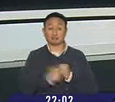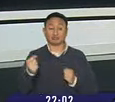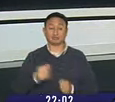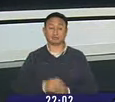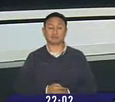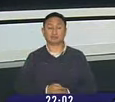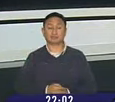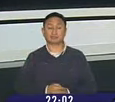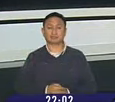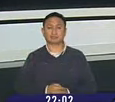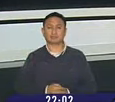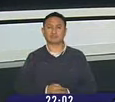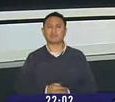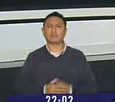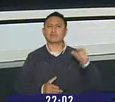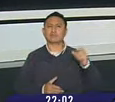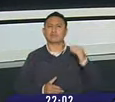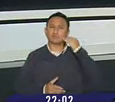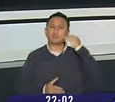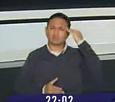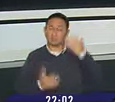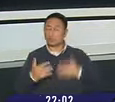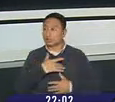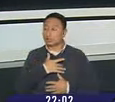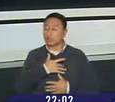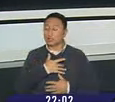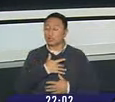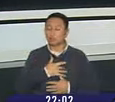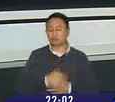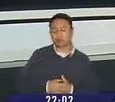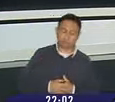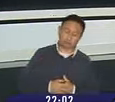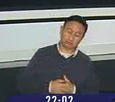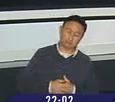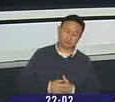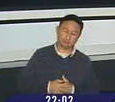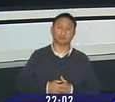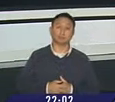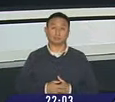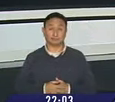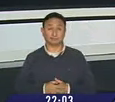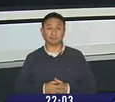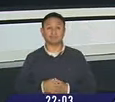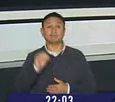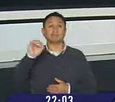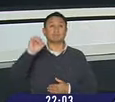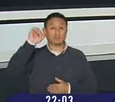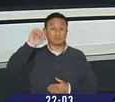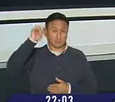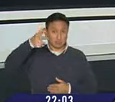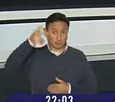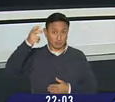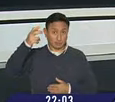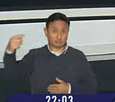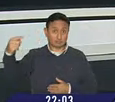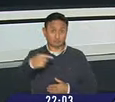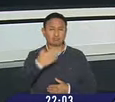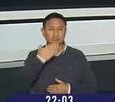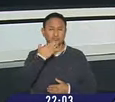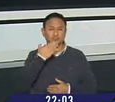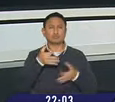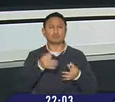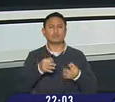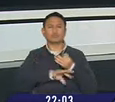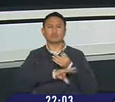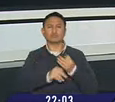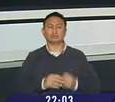caja. La adulta no soportó la impresión y se descompensó. Las cámaras de seguridad grabaron el modus operandi de